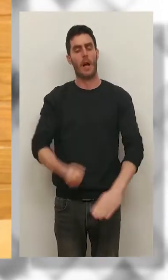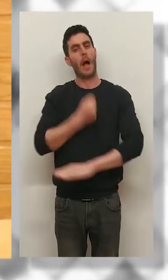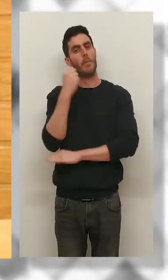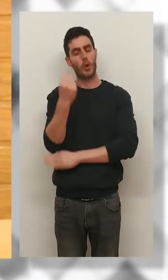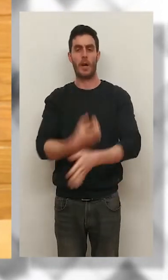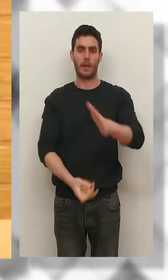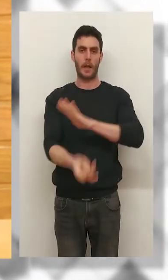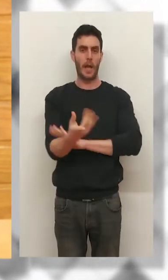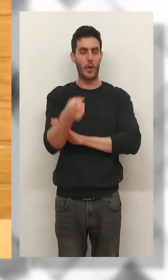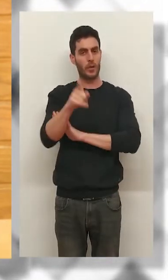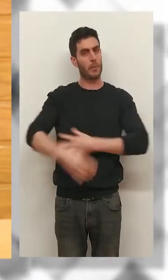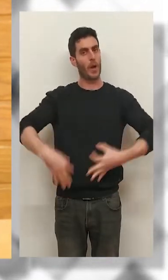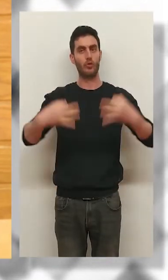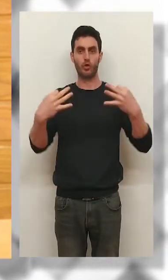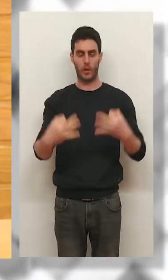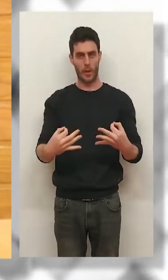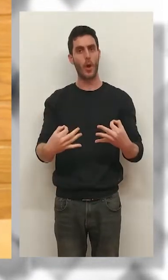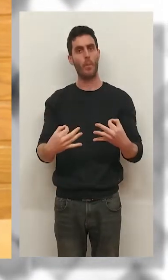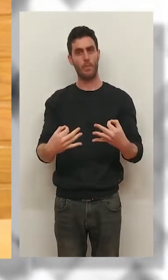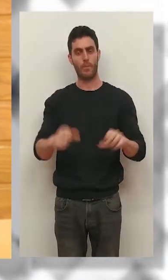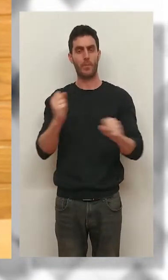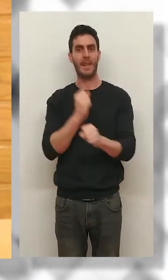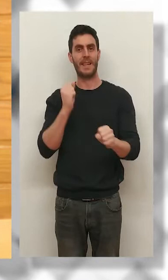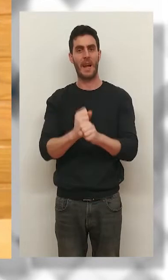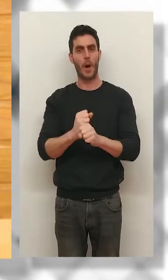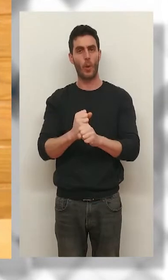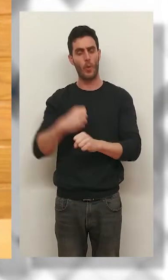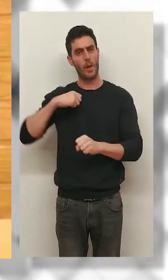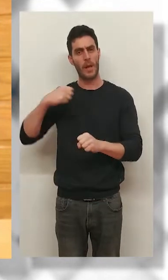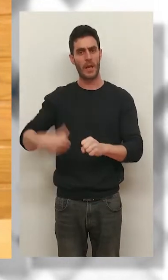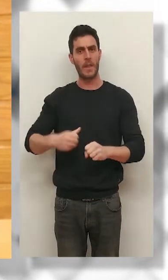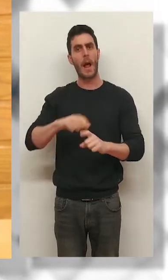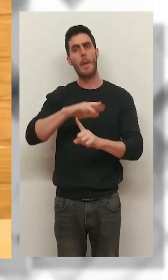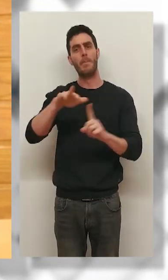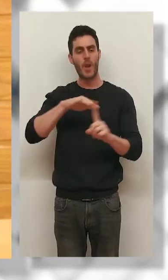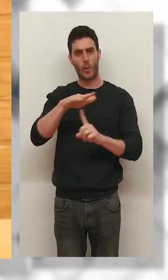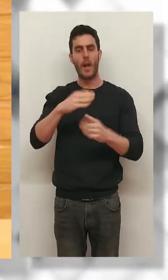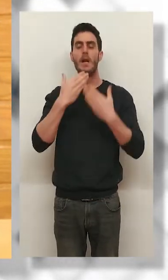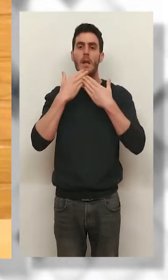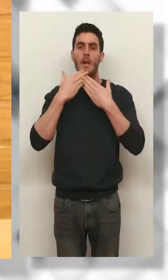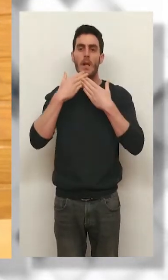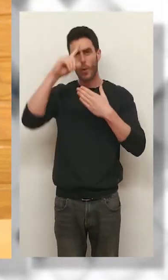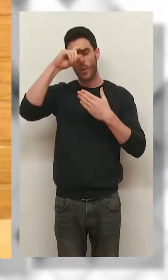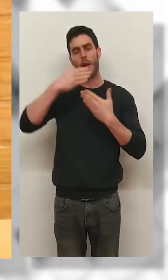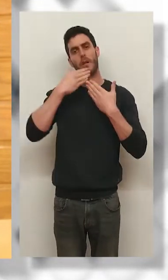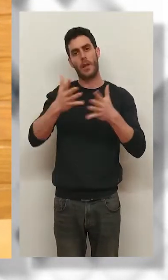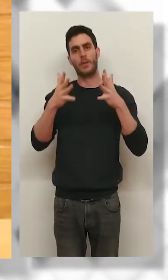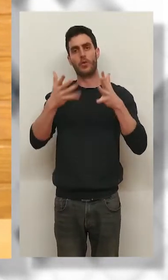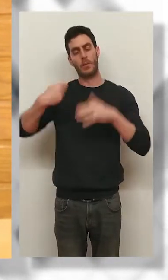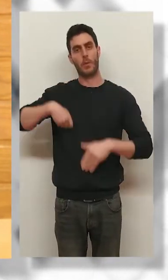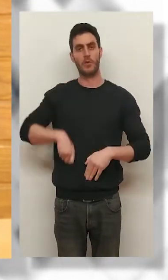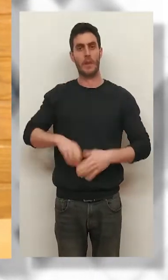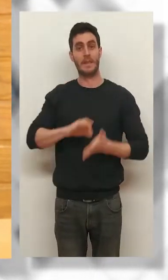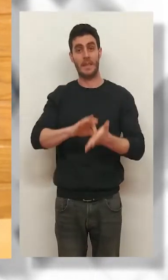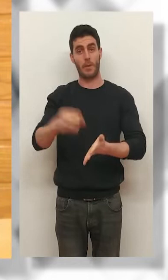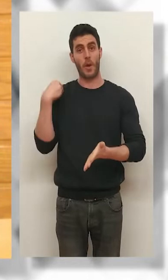consolidación del empleo y la riqueza del medio rural, pues a través de un asesoramiento profesional. Este servicio está destinado tanto